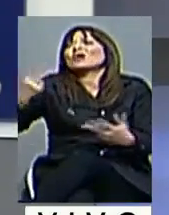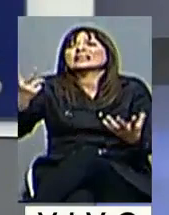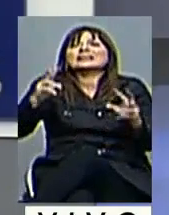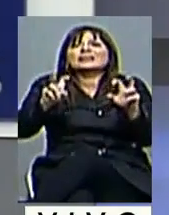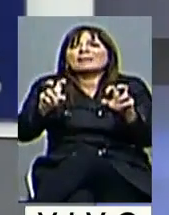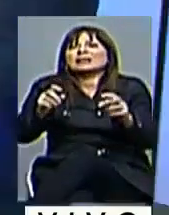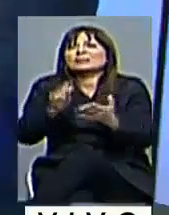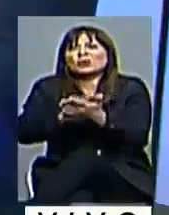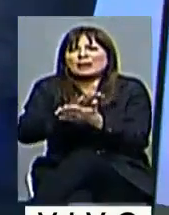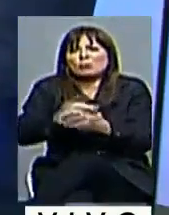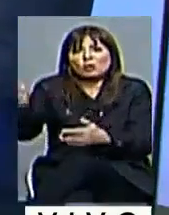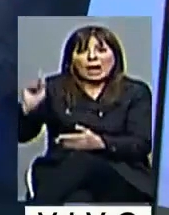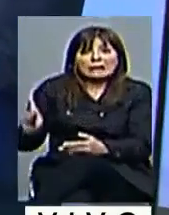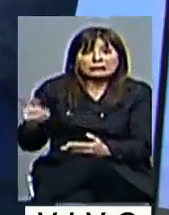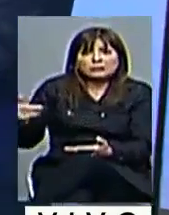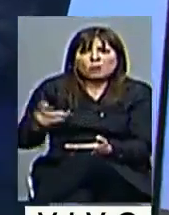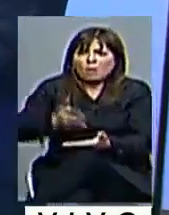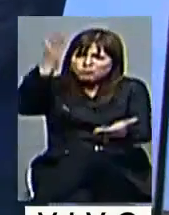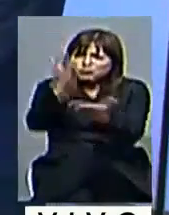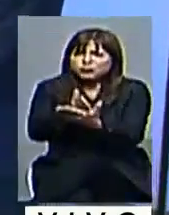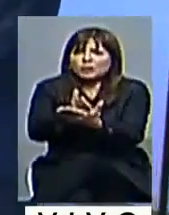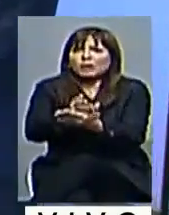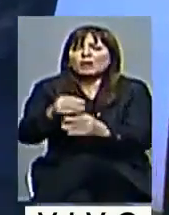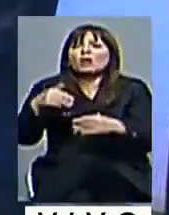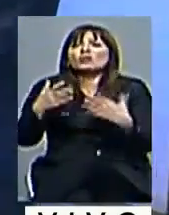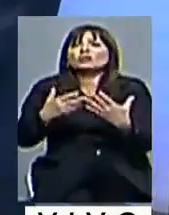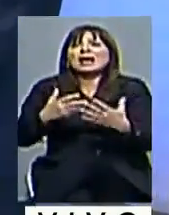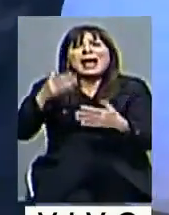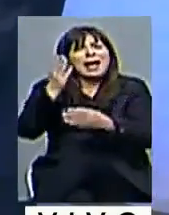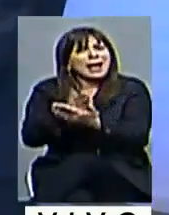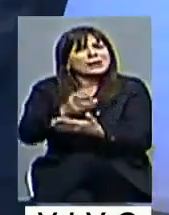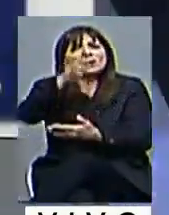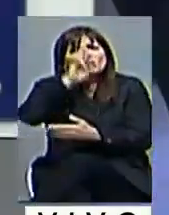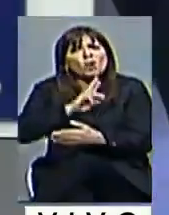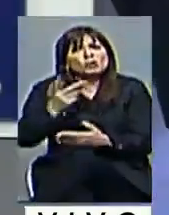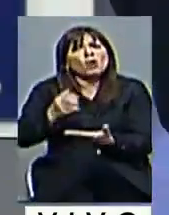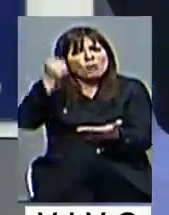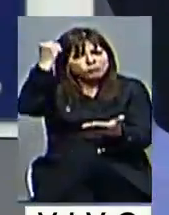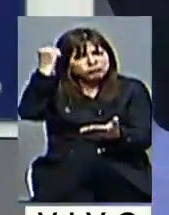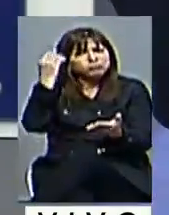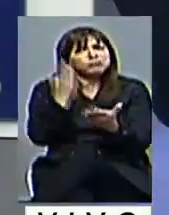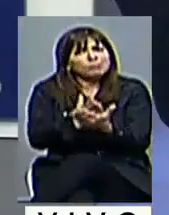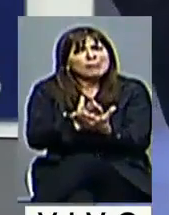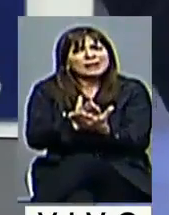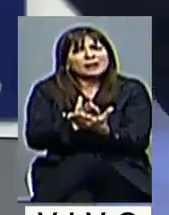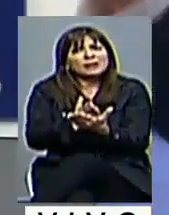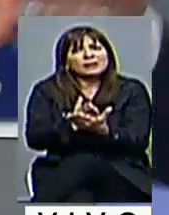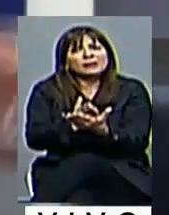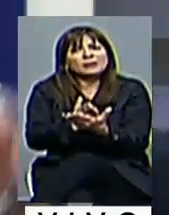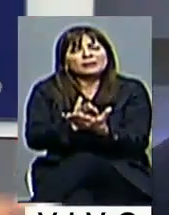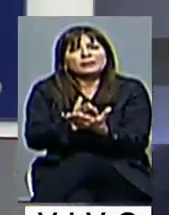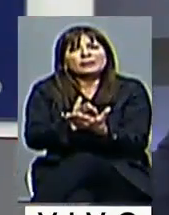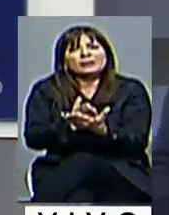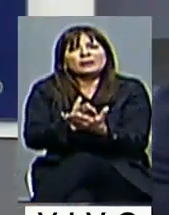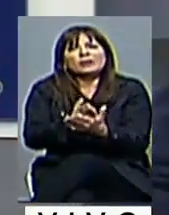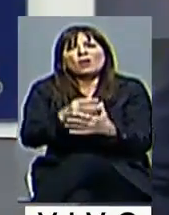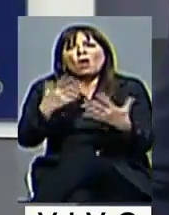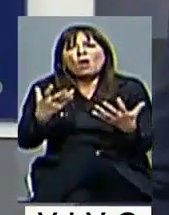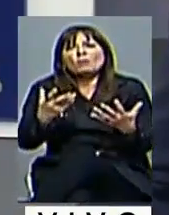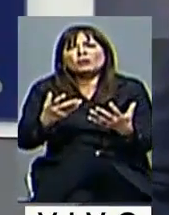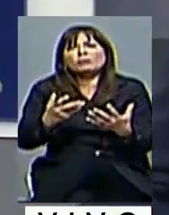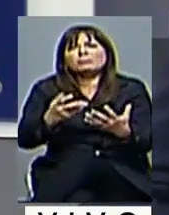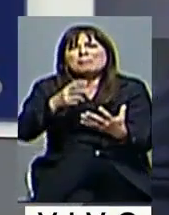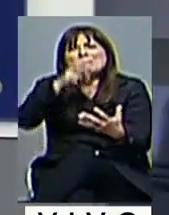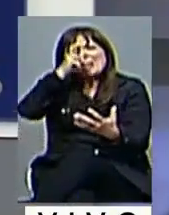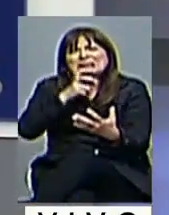donde José Antonio Kast fue tan tajante y donde tiene una posición tan marcada él, así como quien... es similar